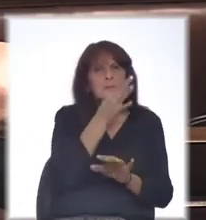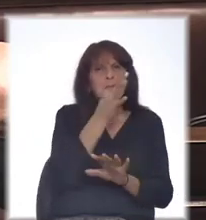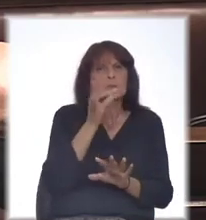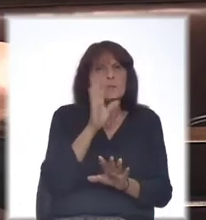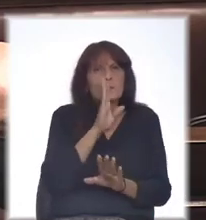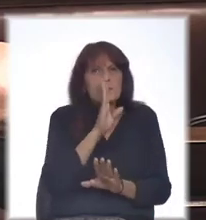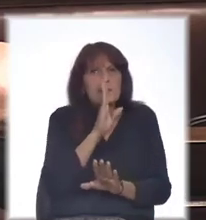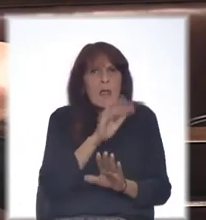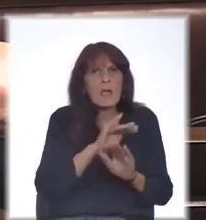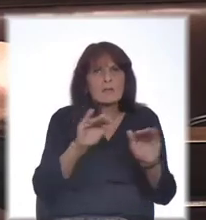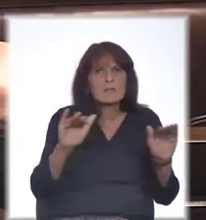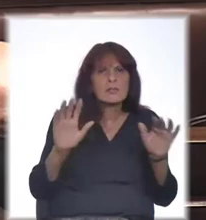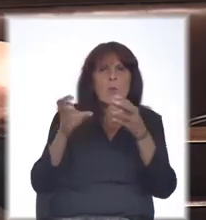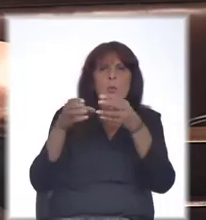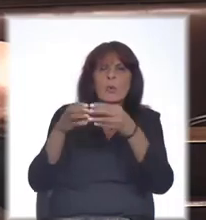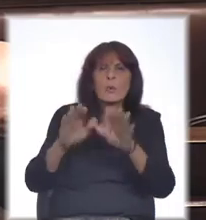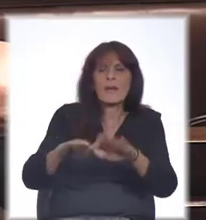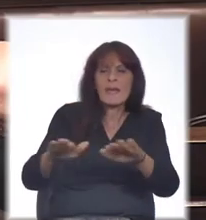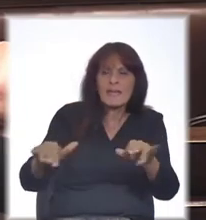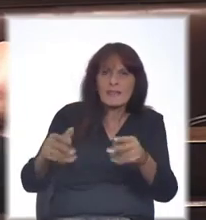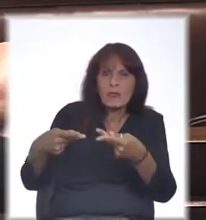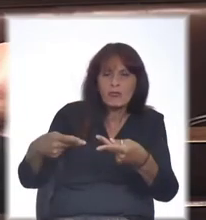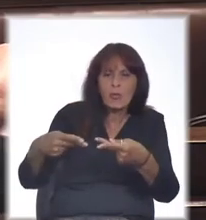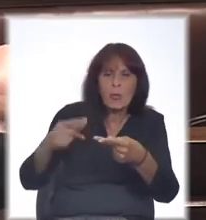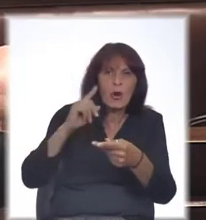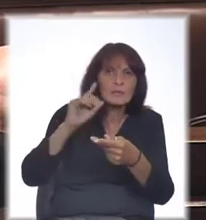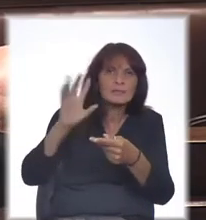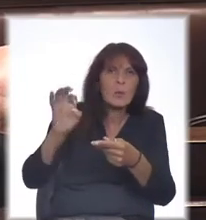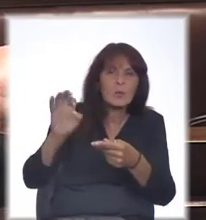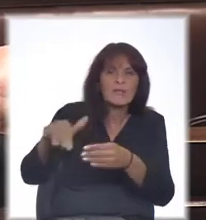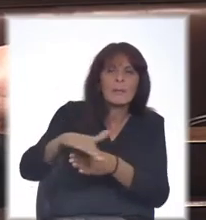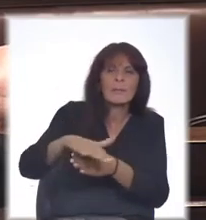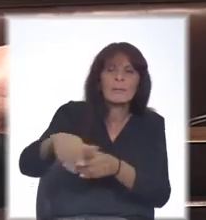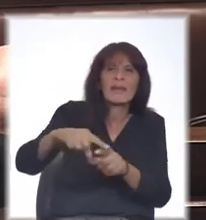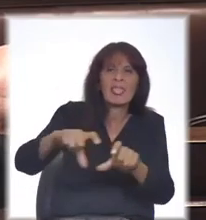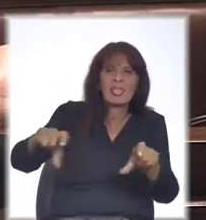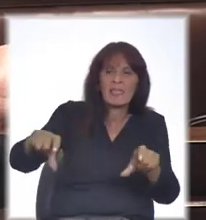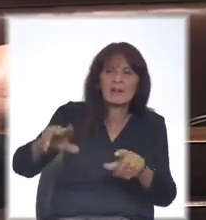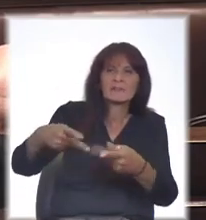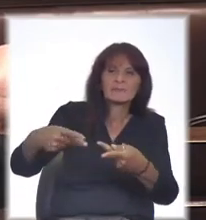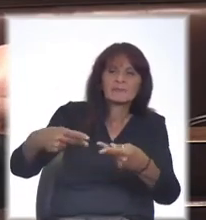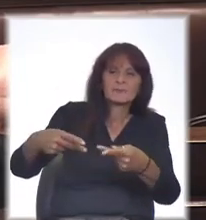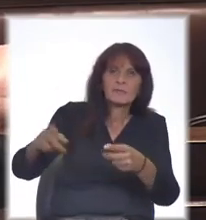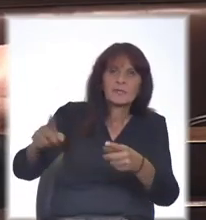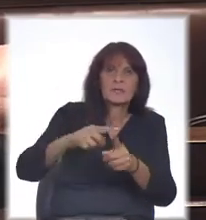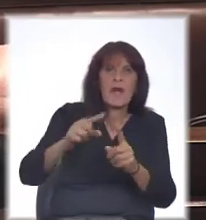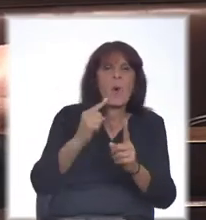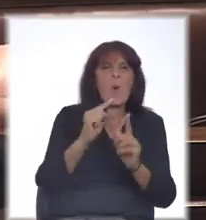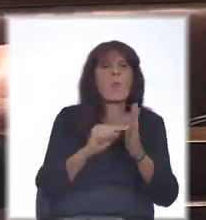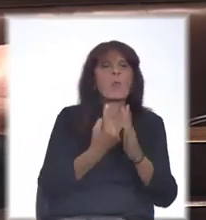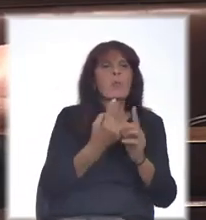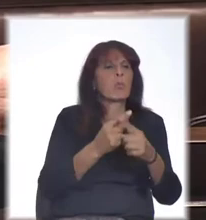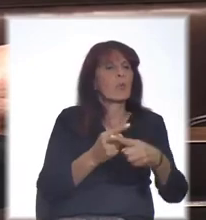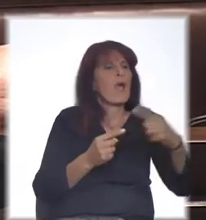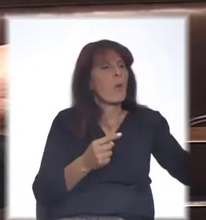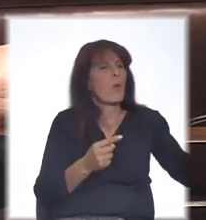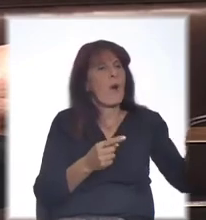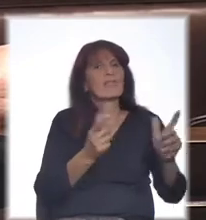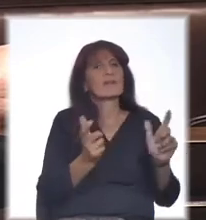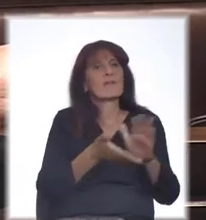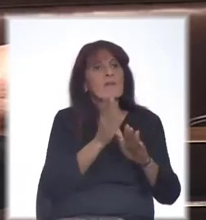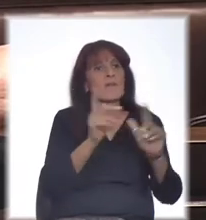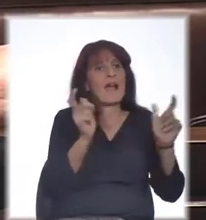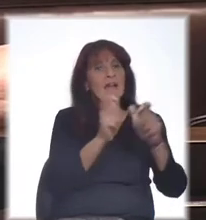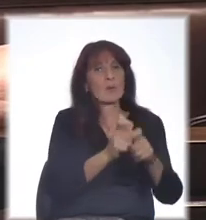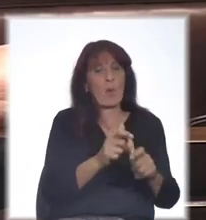con los gritos aislados de un grupo de niños que jugaba la pelota en la vereda a una cuadra de distancia del punto de reunión.